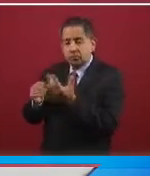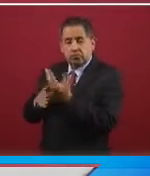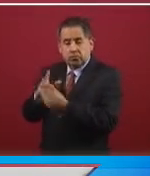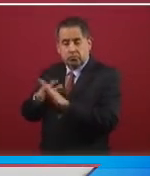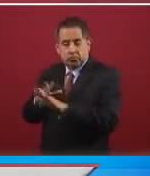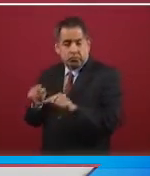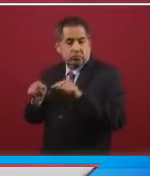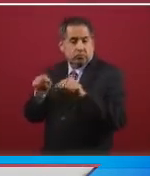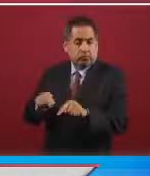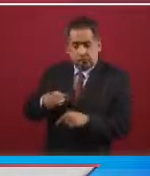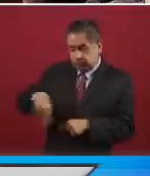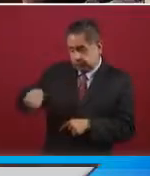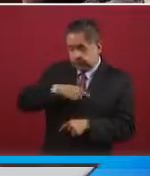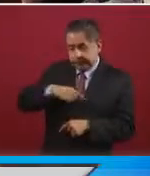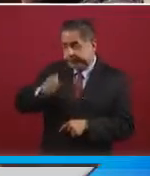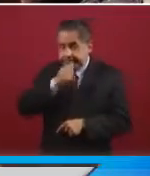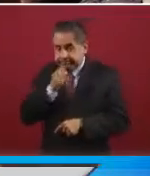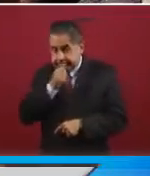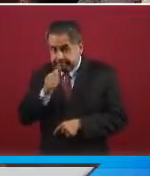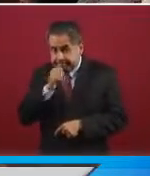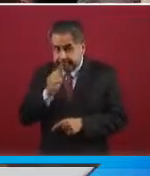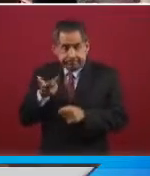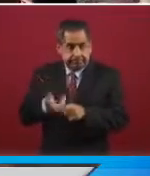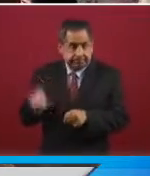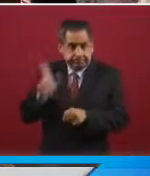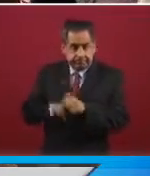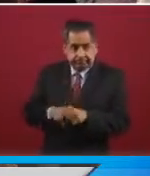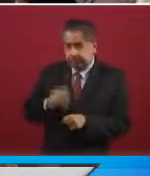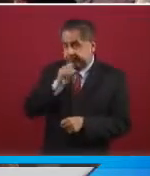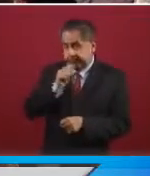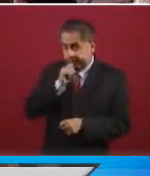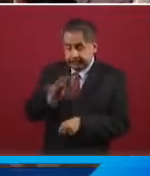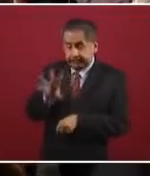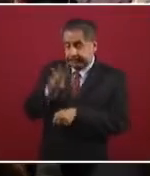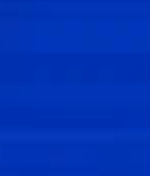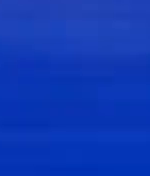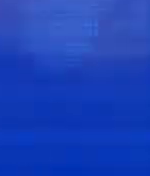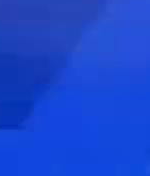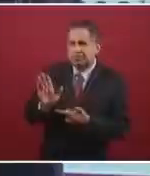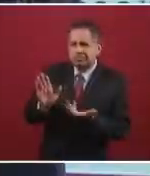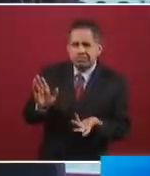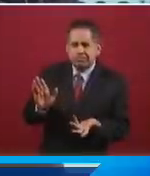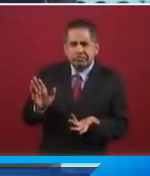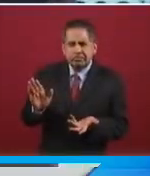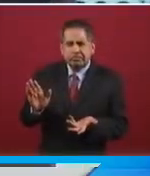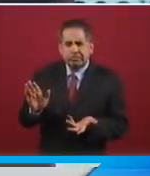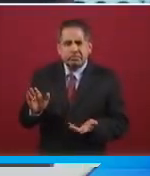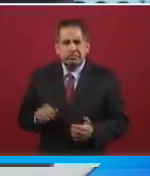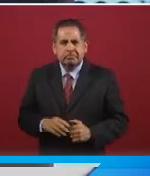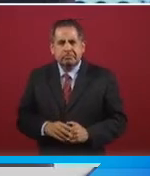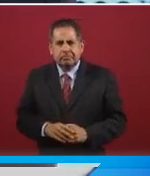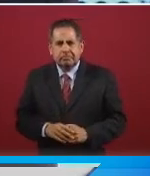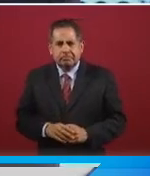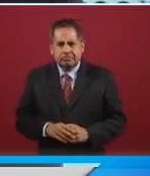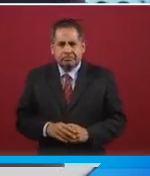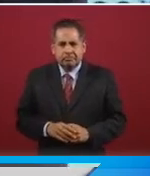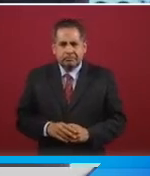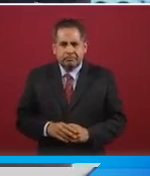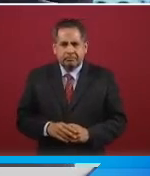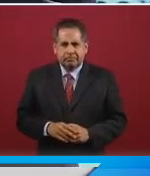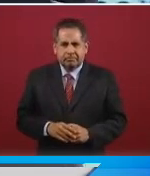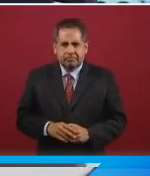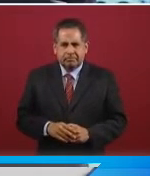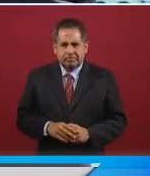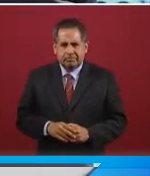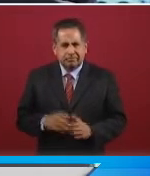si Estados Unidos asume su responsabilidad de regular, controlar e impedirlo. Gastos presidenciales.